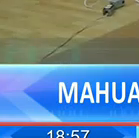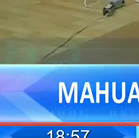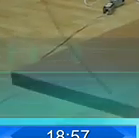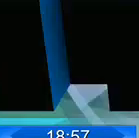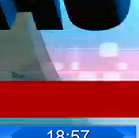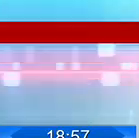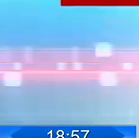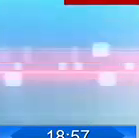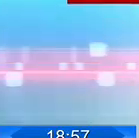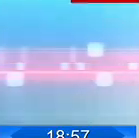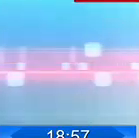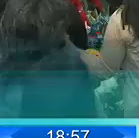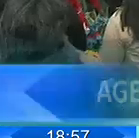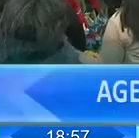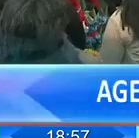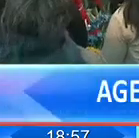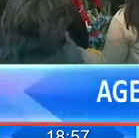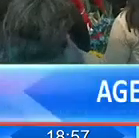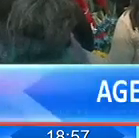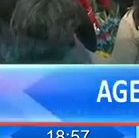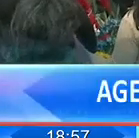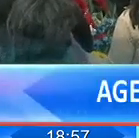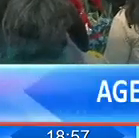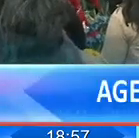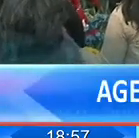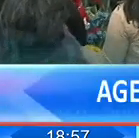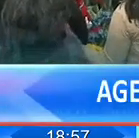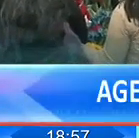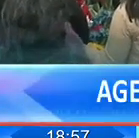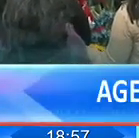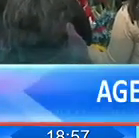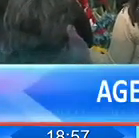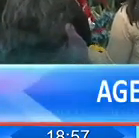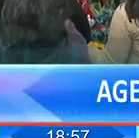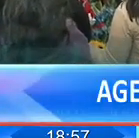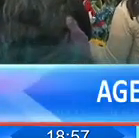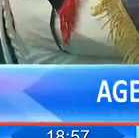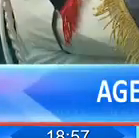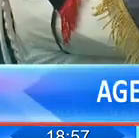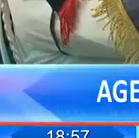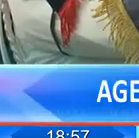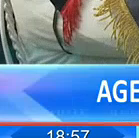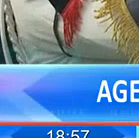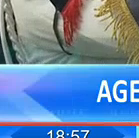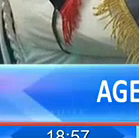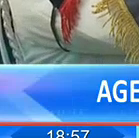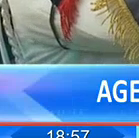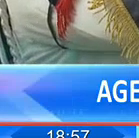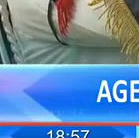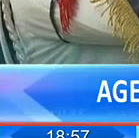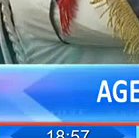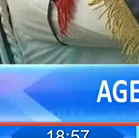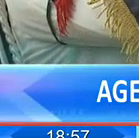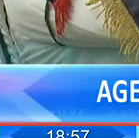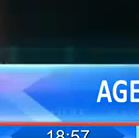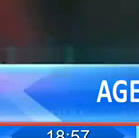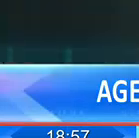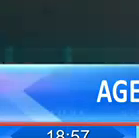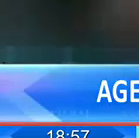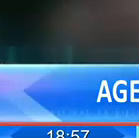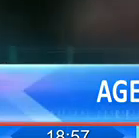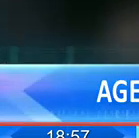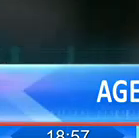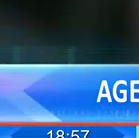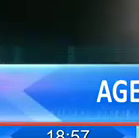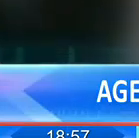judicial. Fue sepultado Óscar Andrango, el agente metropolitano de control que fue asesinado por